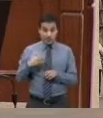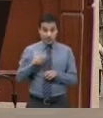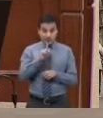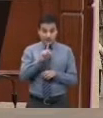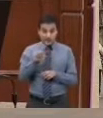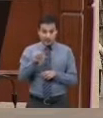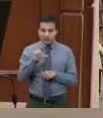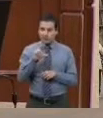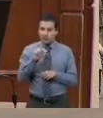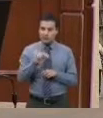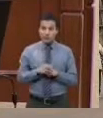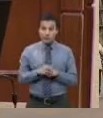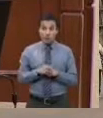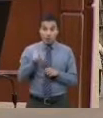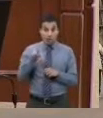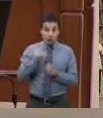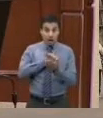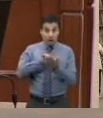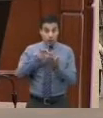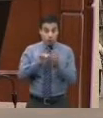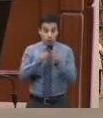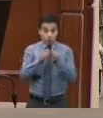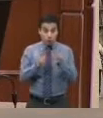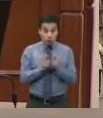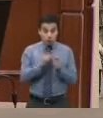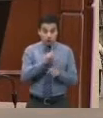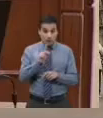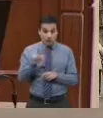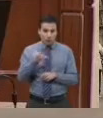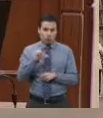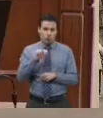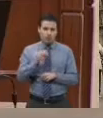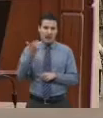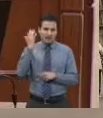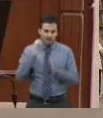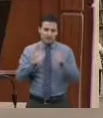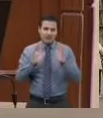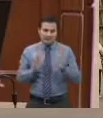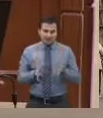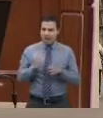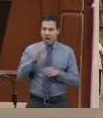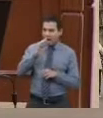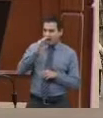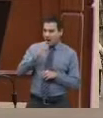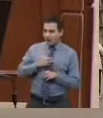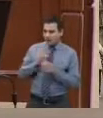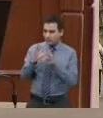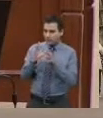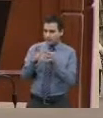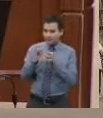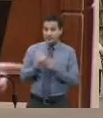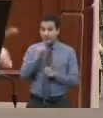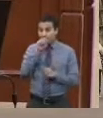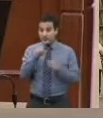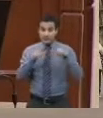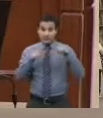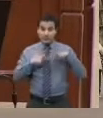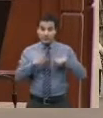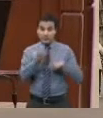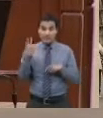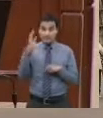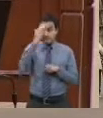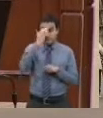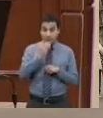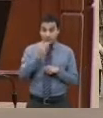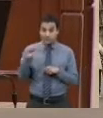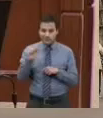son simpatizantes, según lo declararon al propio INE. También se acredita que los influencers fueron contratados por